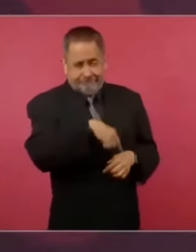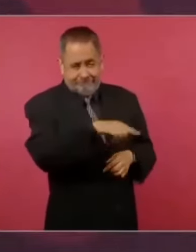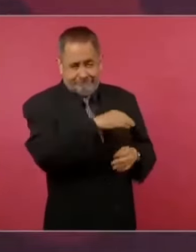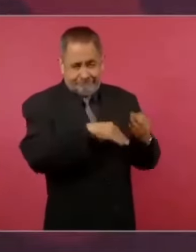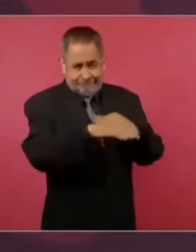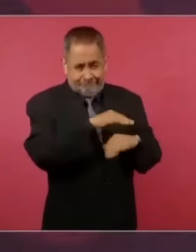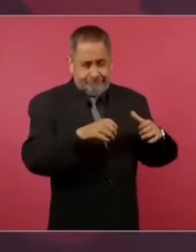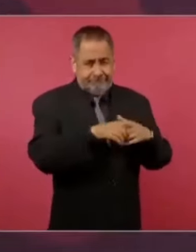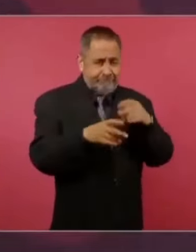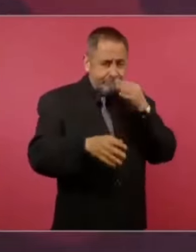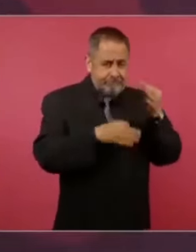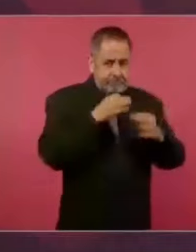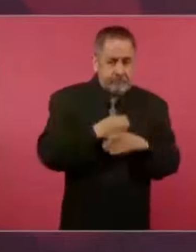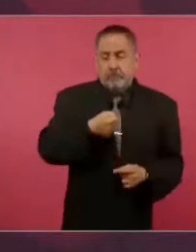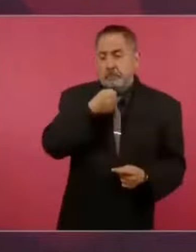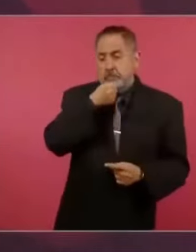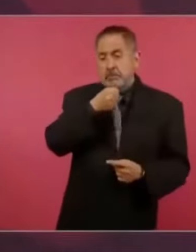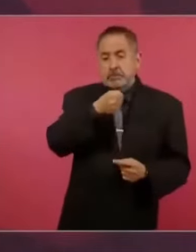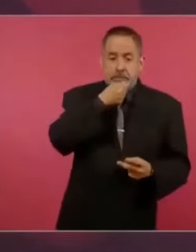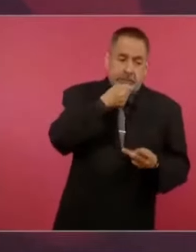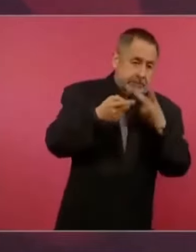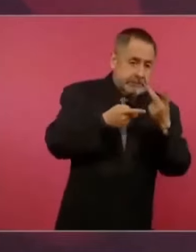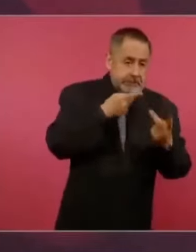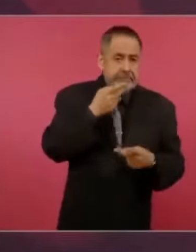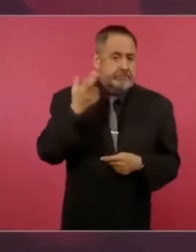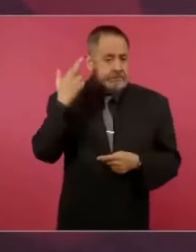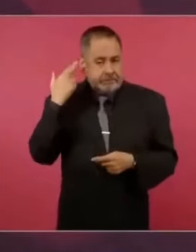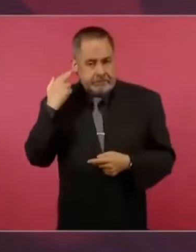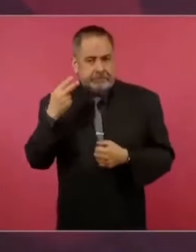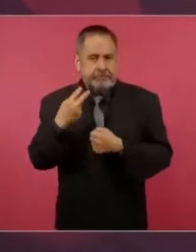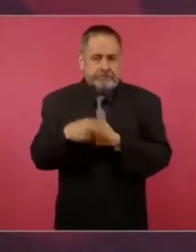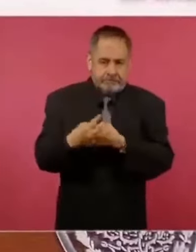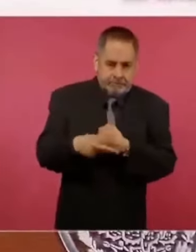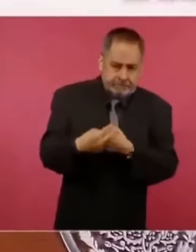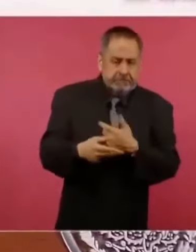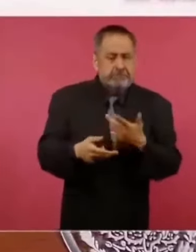ellos son comentaristas de radio de